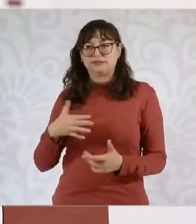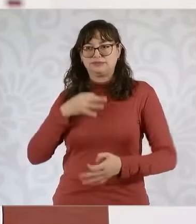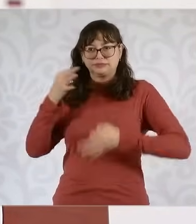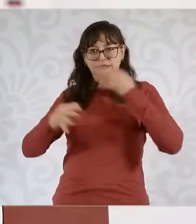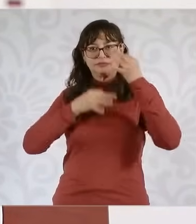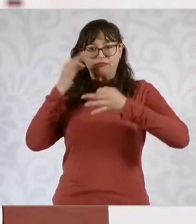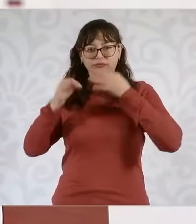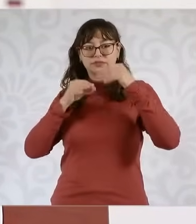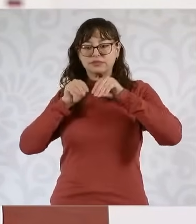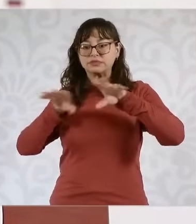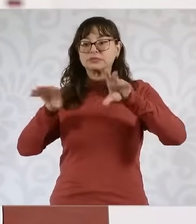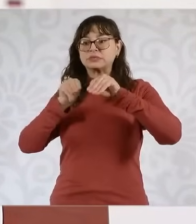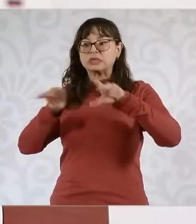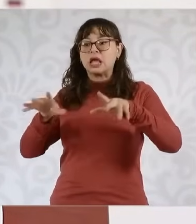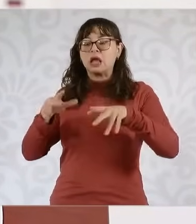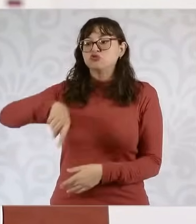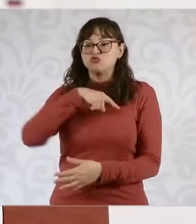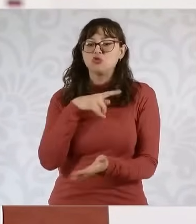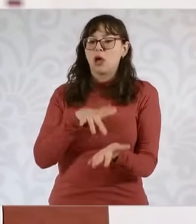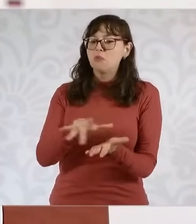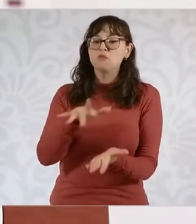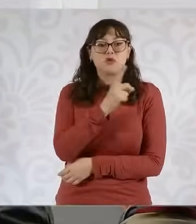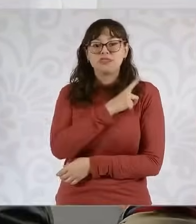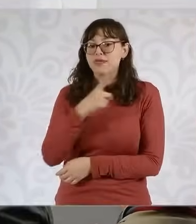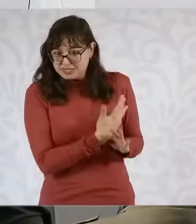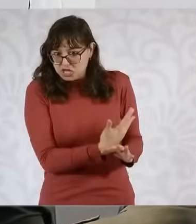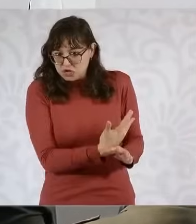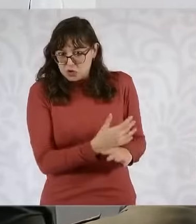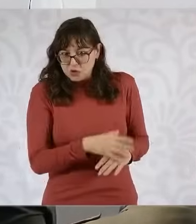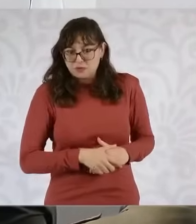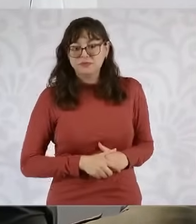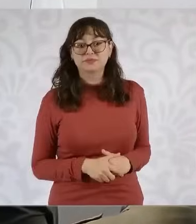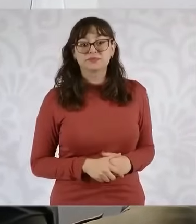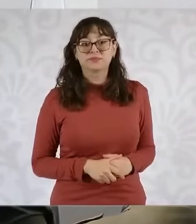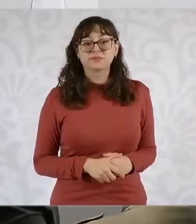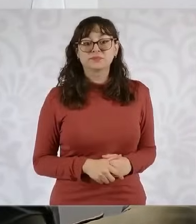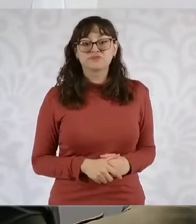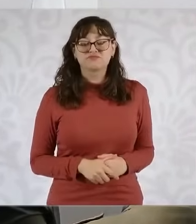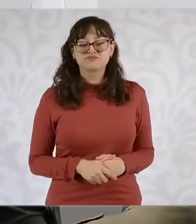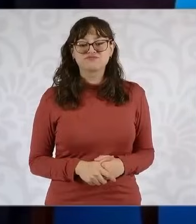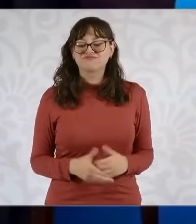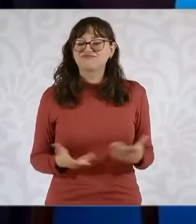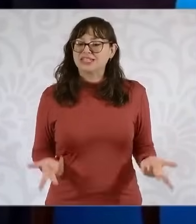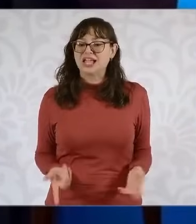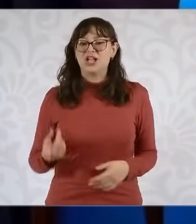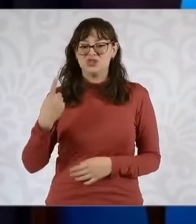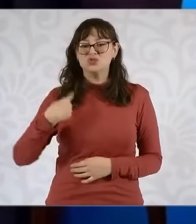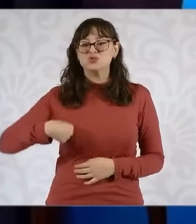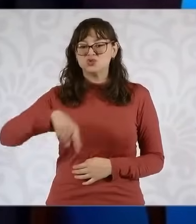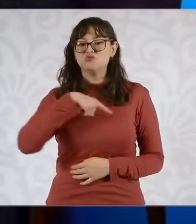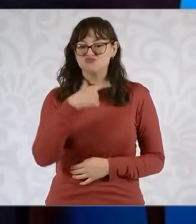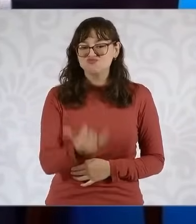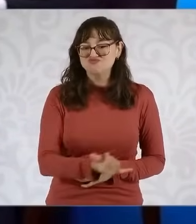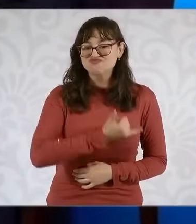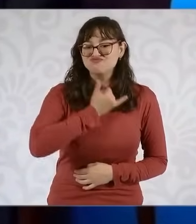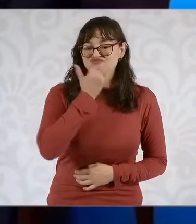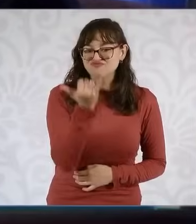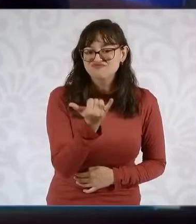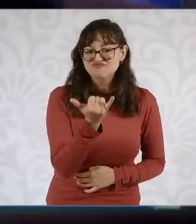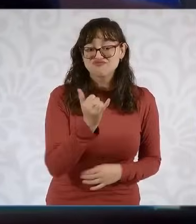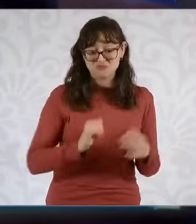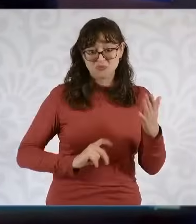a favor de los programas de bienestar, que ellos, a ver. Caímos en la trampa de los programas sociales, me estoy